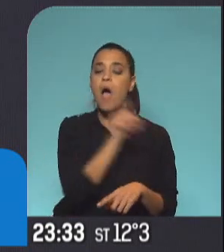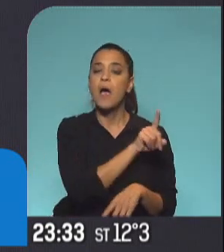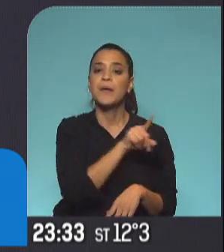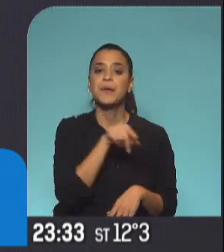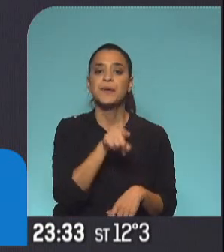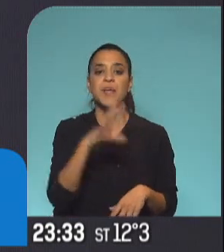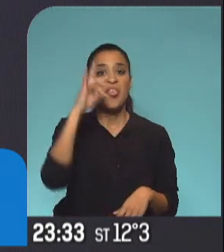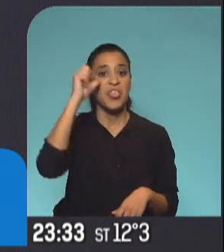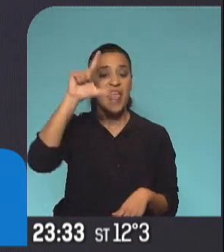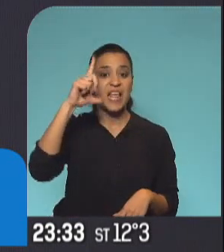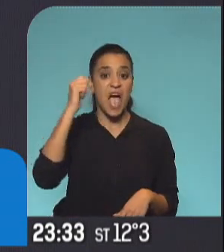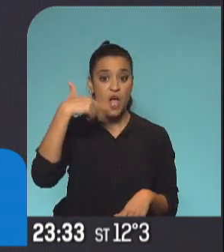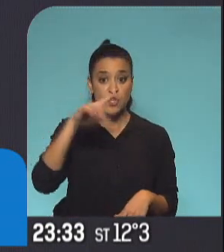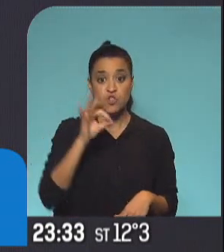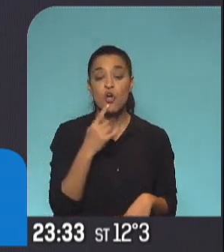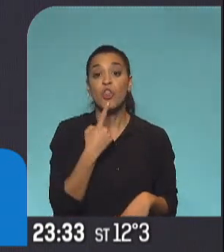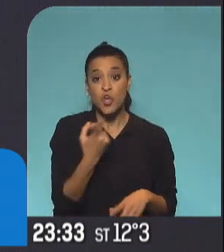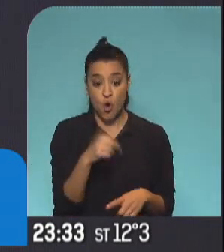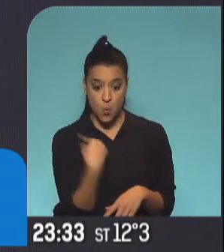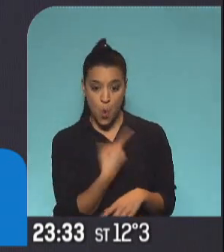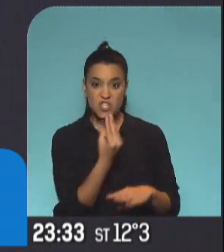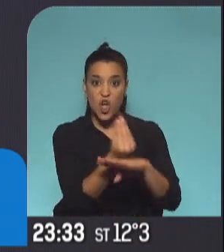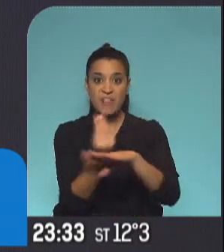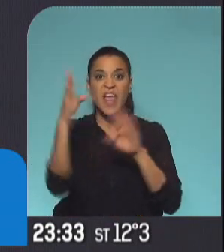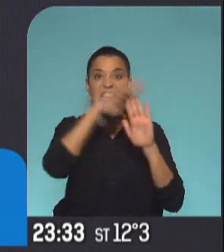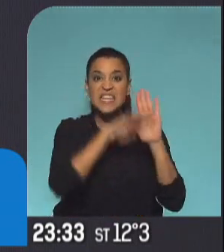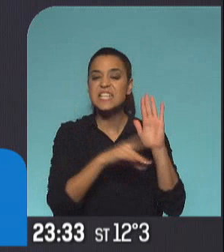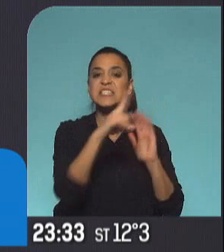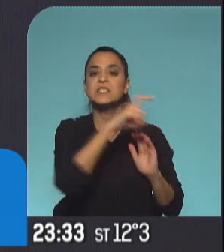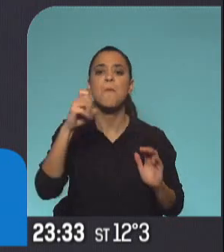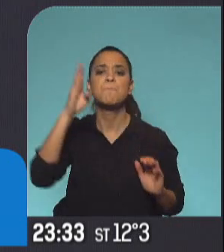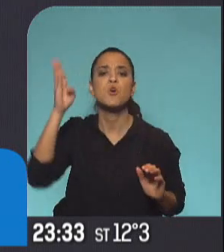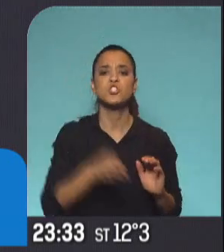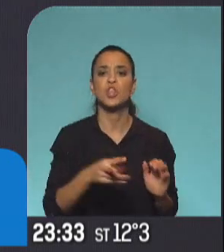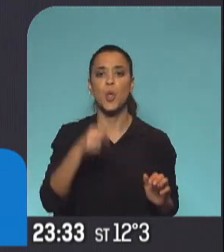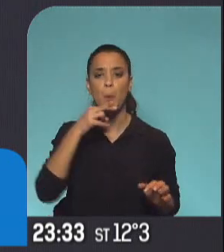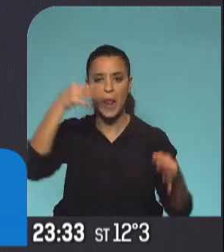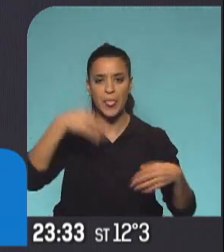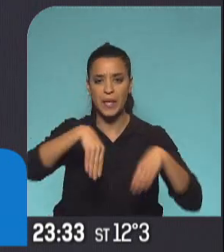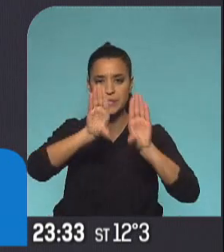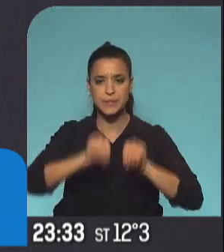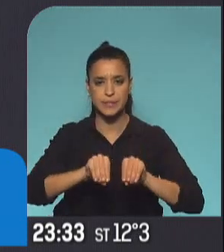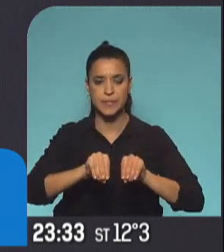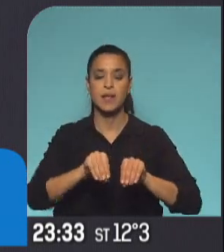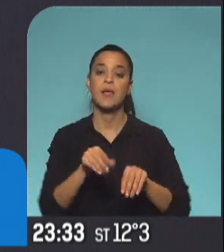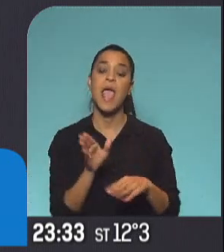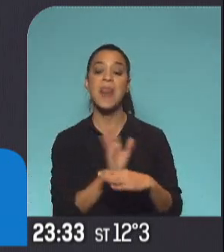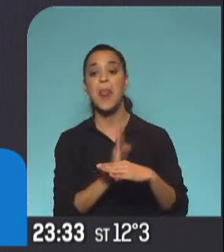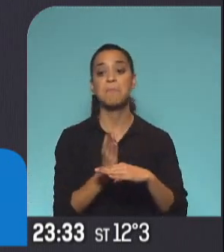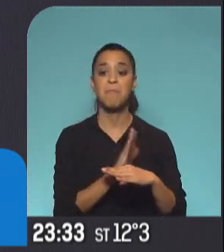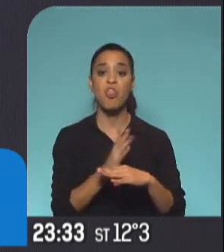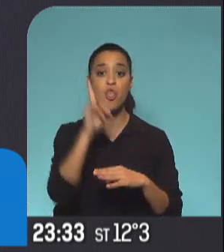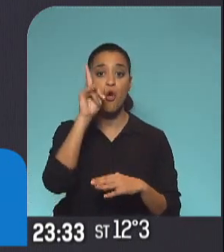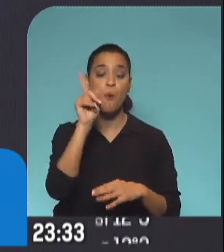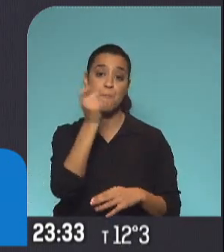extremo del Caño diciendo nuestros candidatos, nuestras listas son 100% verdes. Y en el medio